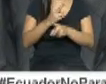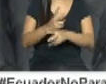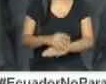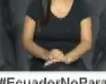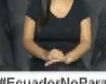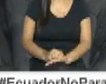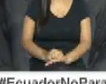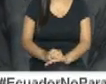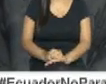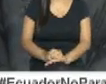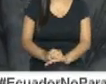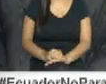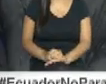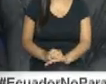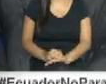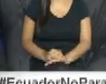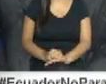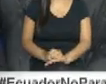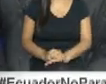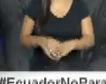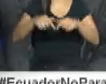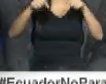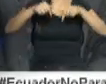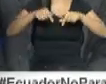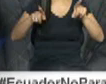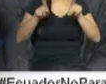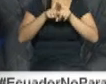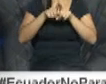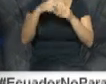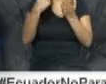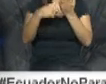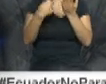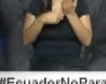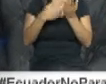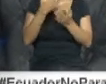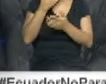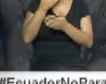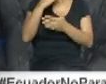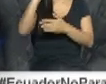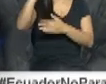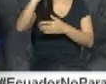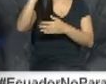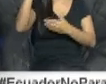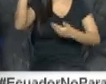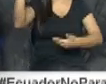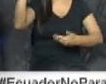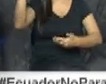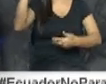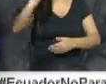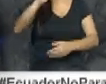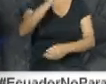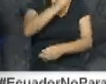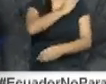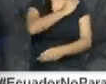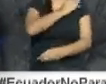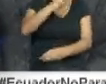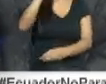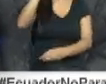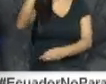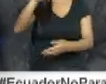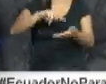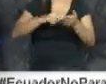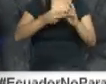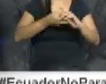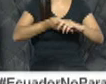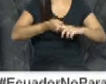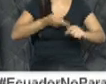ver, yo creo que en este juego hay que analizarlo desde la lógica política, ¿no? No creo que las Fuerzas Armadas actualmente se arriesguen a hacer un golpe